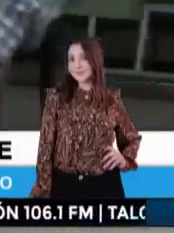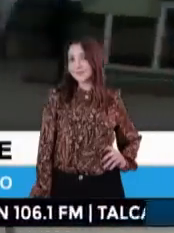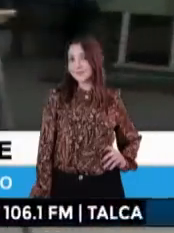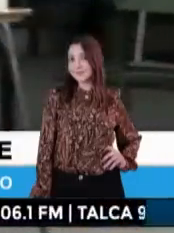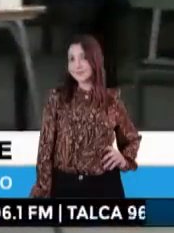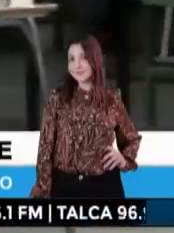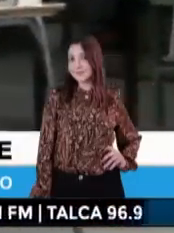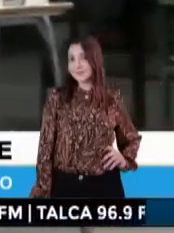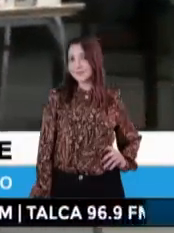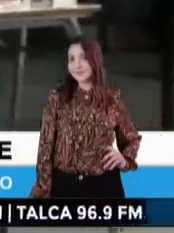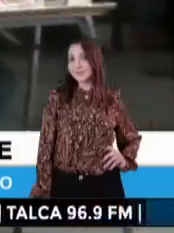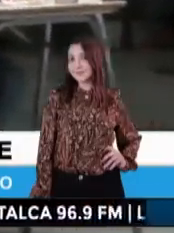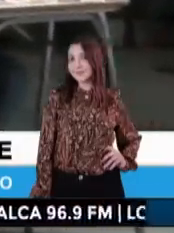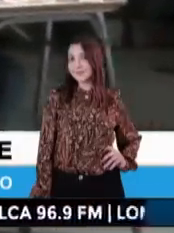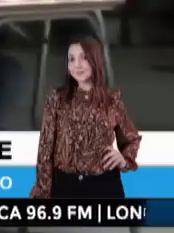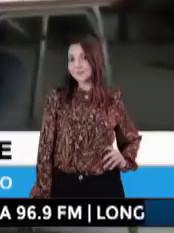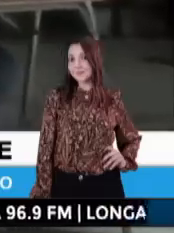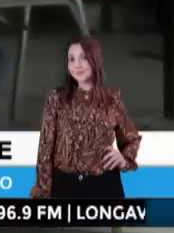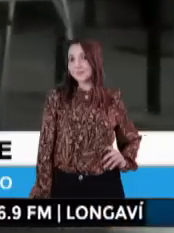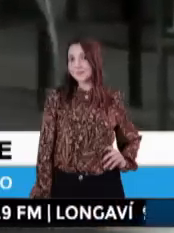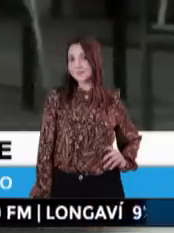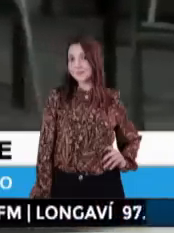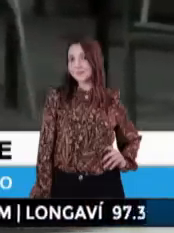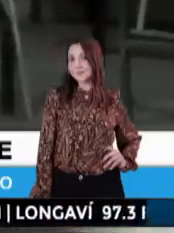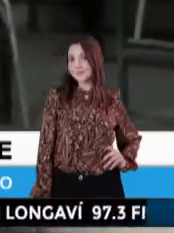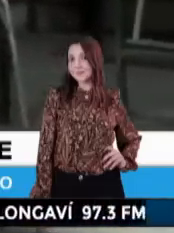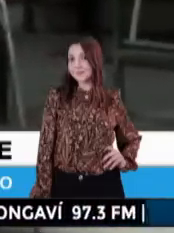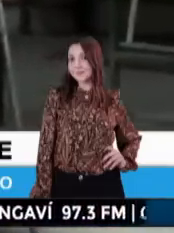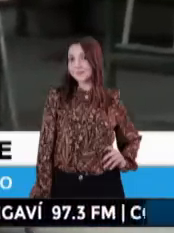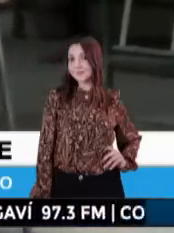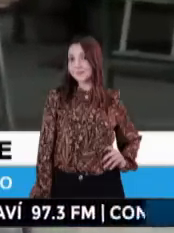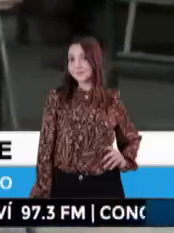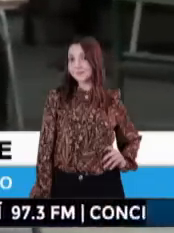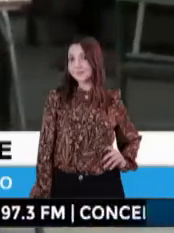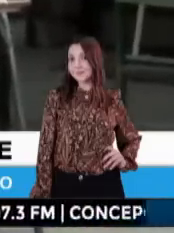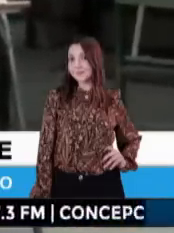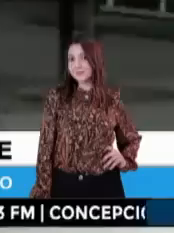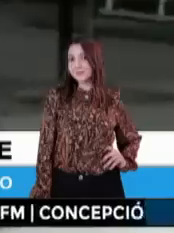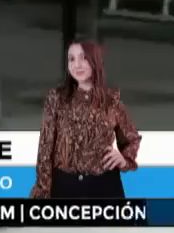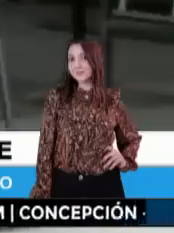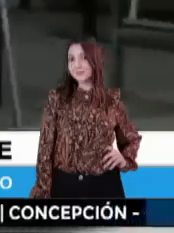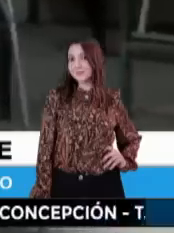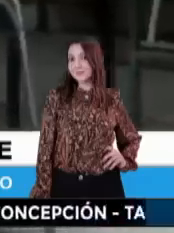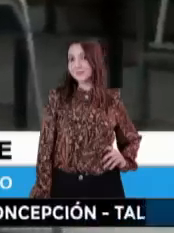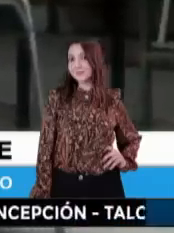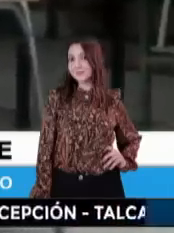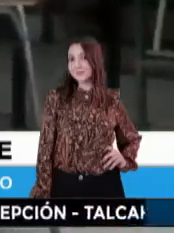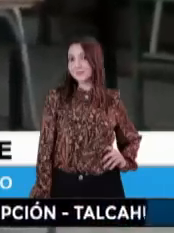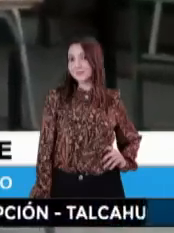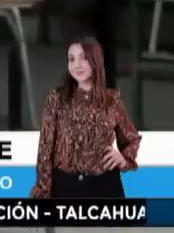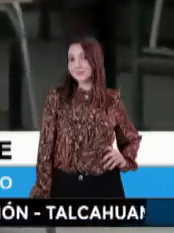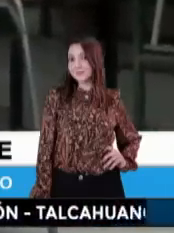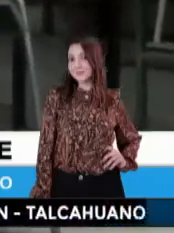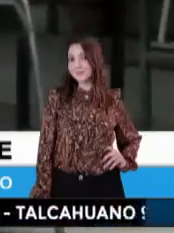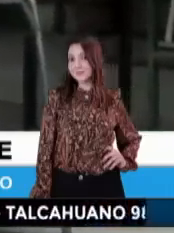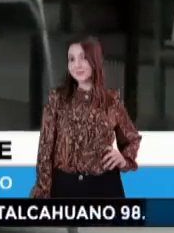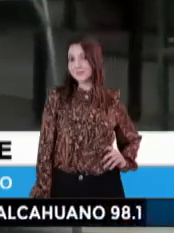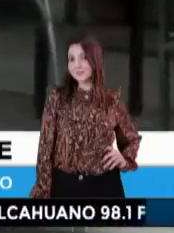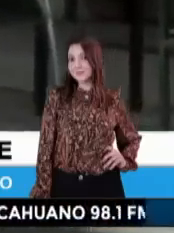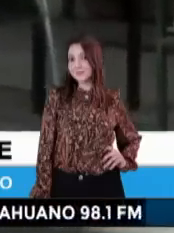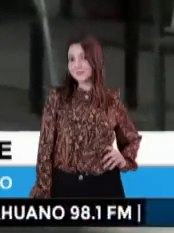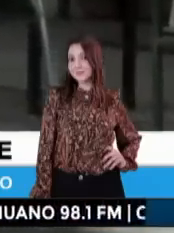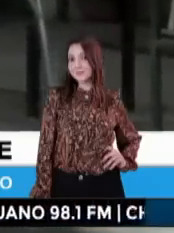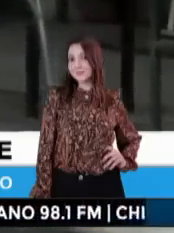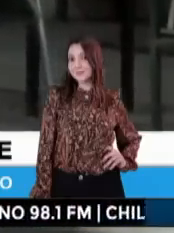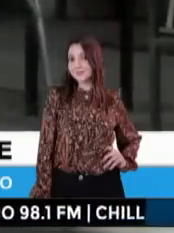expresidente se decantó por el rechazo. Son interpretaciones. Pero vamos a ver qué fue lo que señaló a la radio el senador